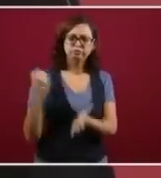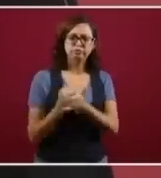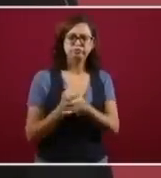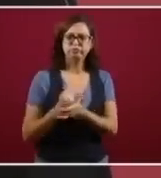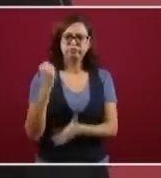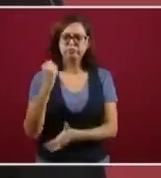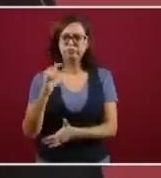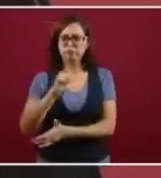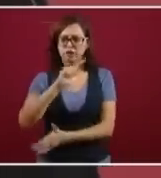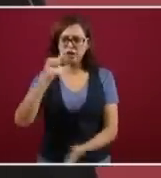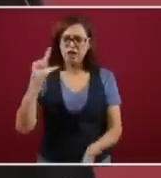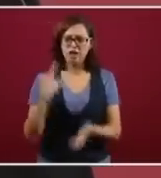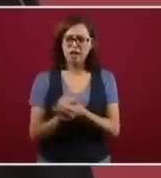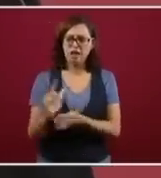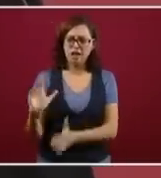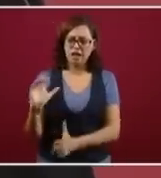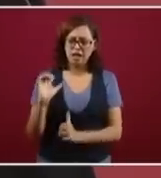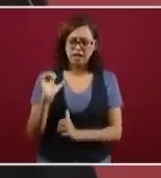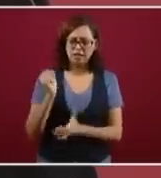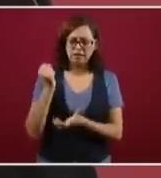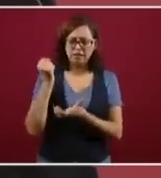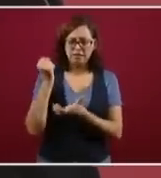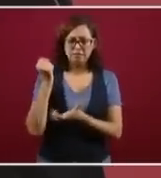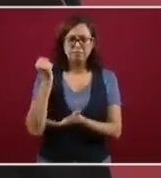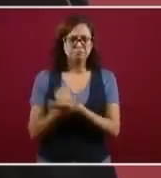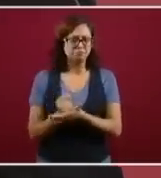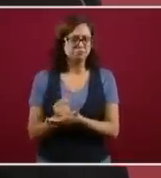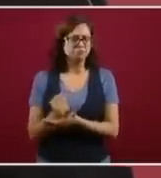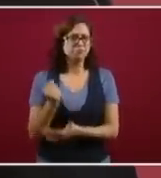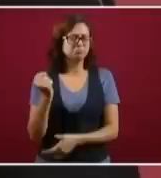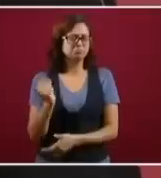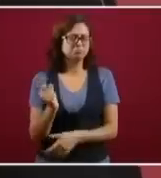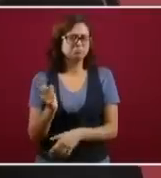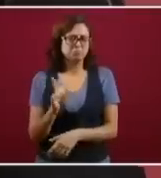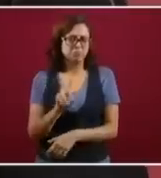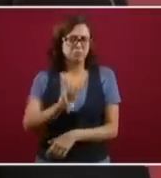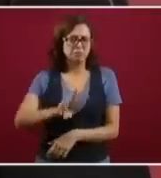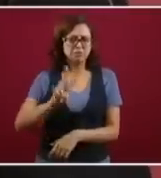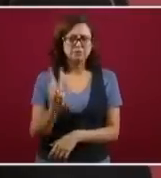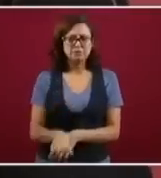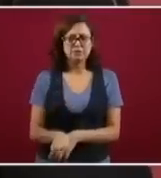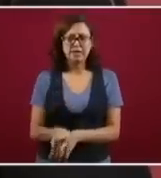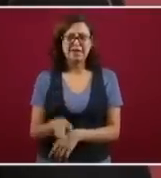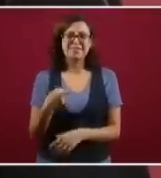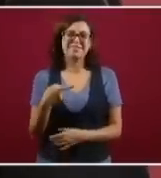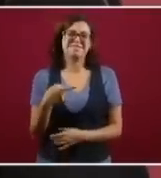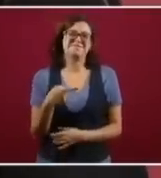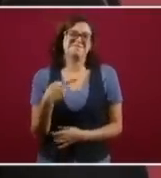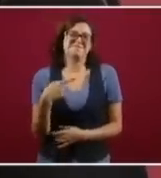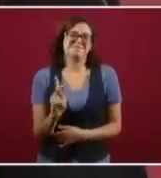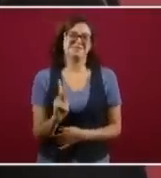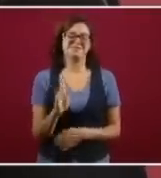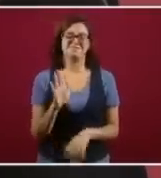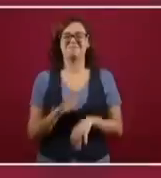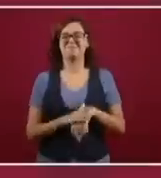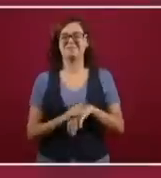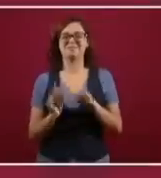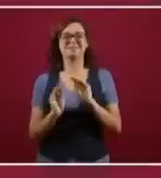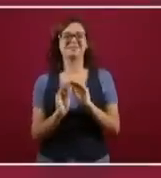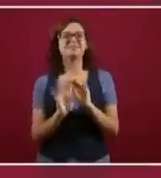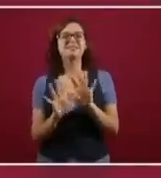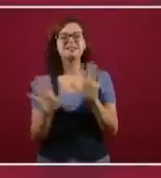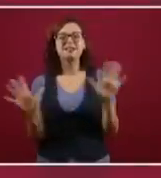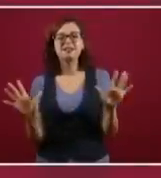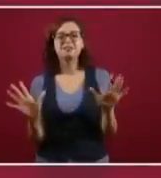en la ley de ingresos, pero era muy notorio de que